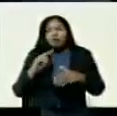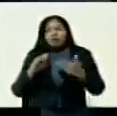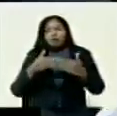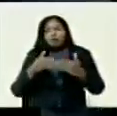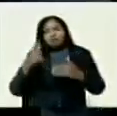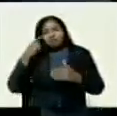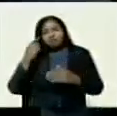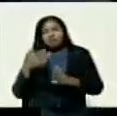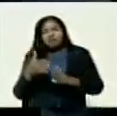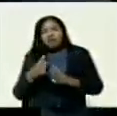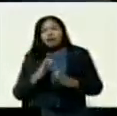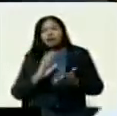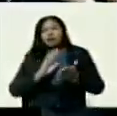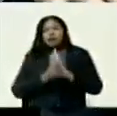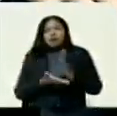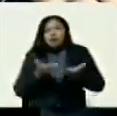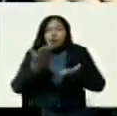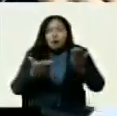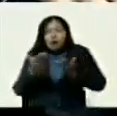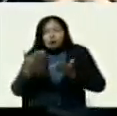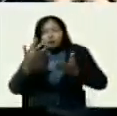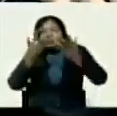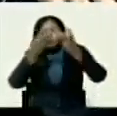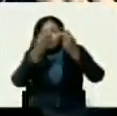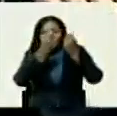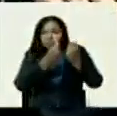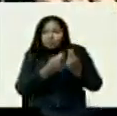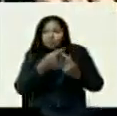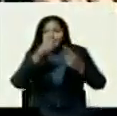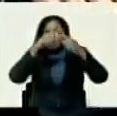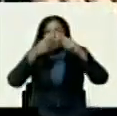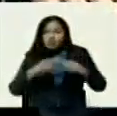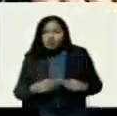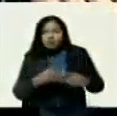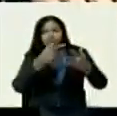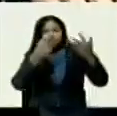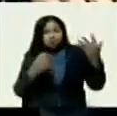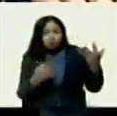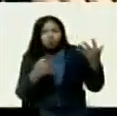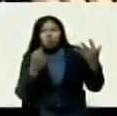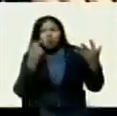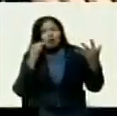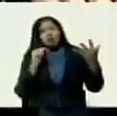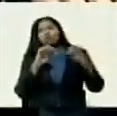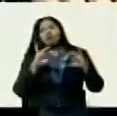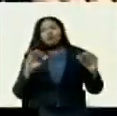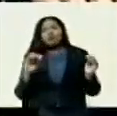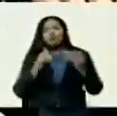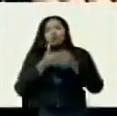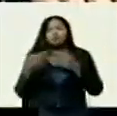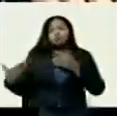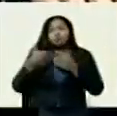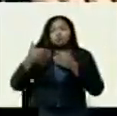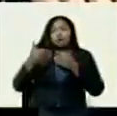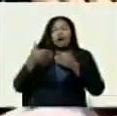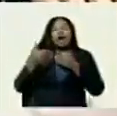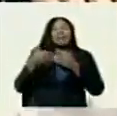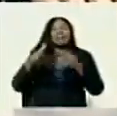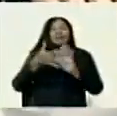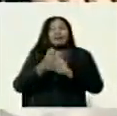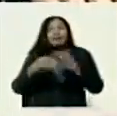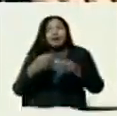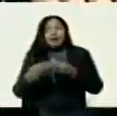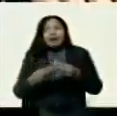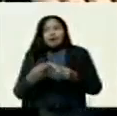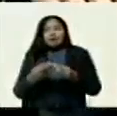día, que hacen un balance de la contabilidad, los pasivos, los intereses. Ante eso, el computador se protege del ataque y bajamos